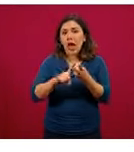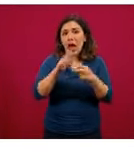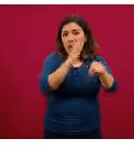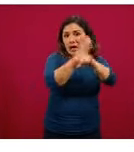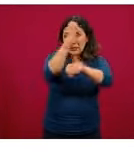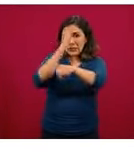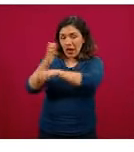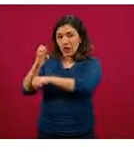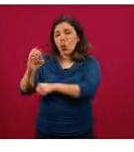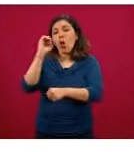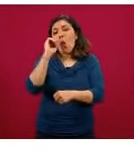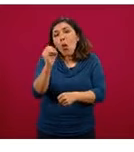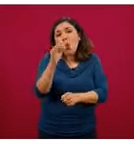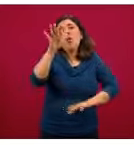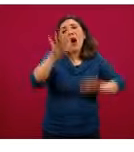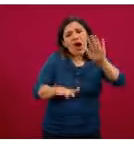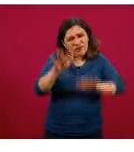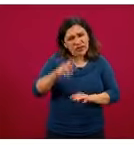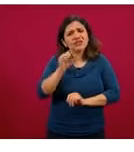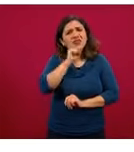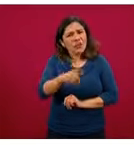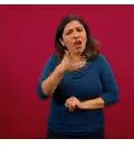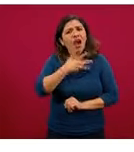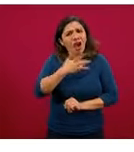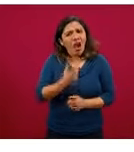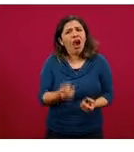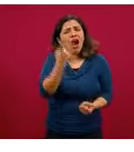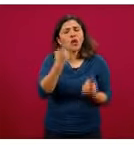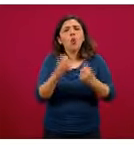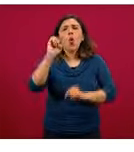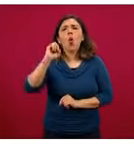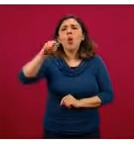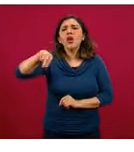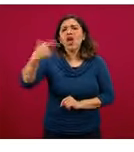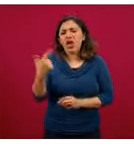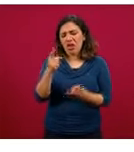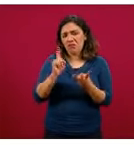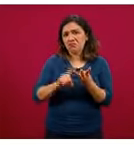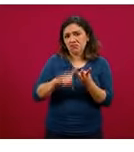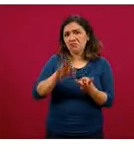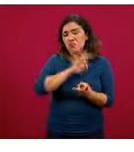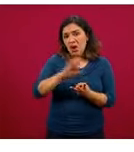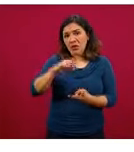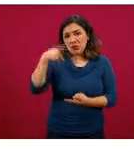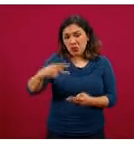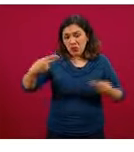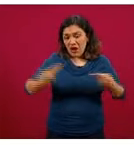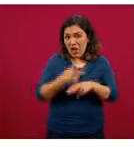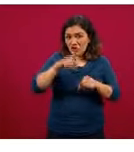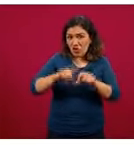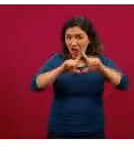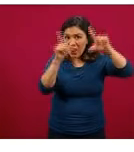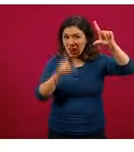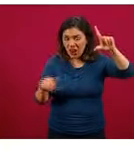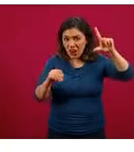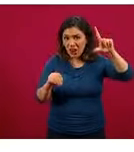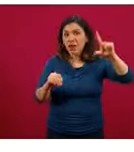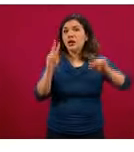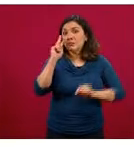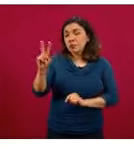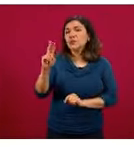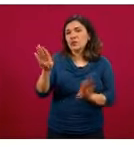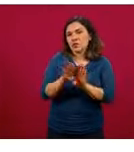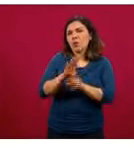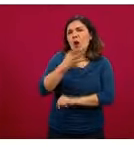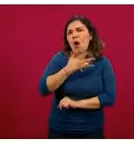estatales o en muchas ocasiones ONGs. Pueden ser nacionales, pero también, y eso lo vemos